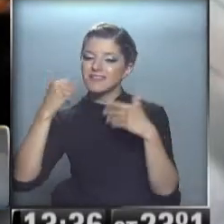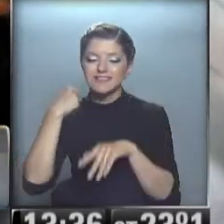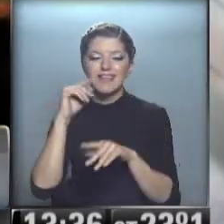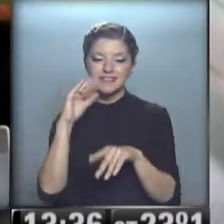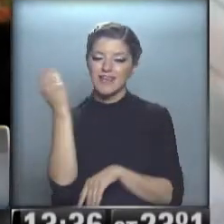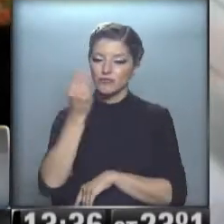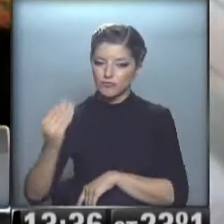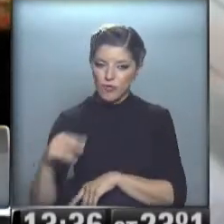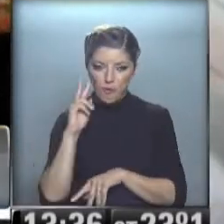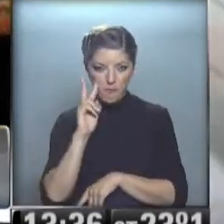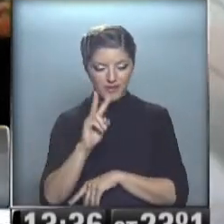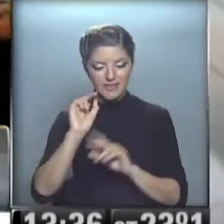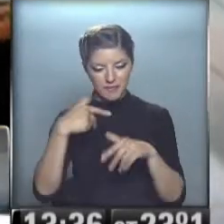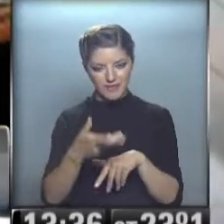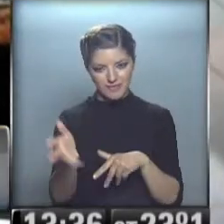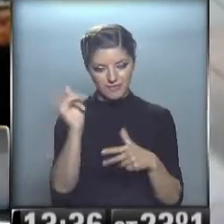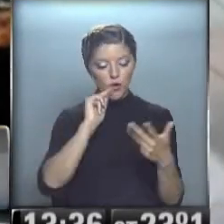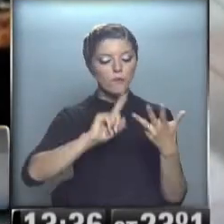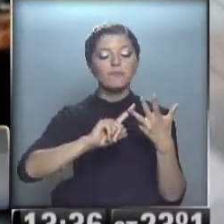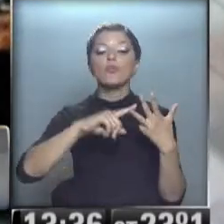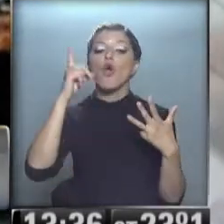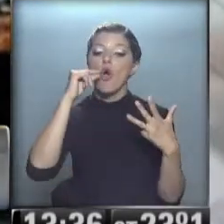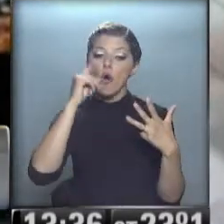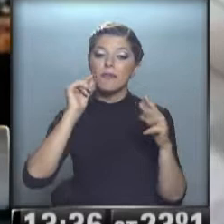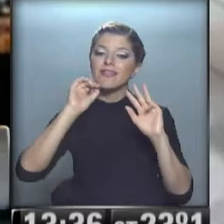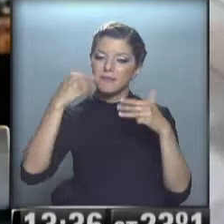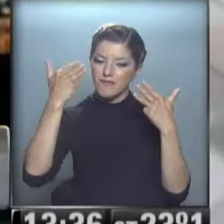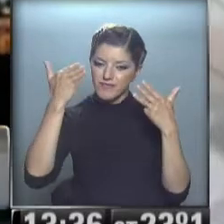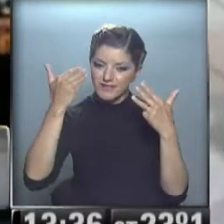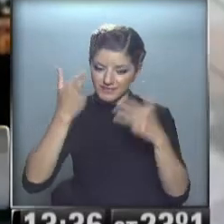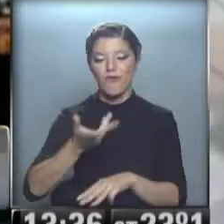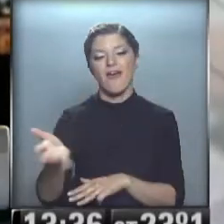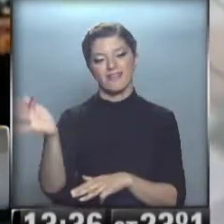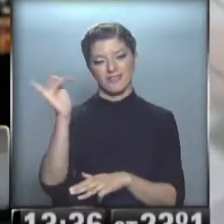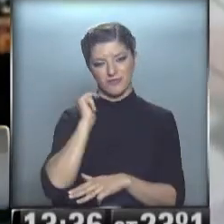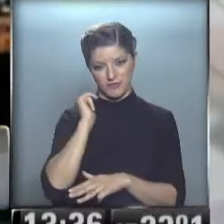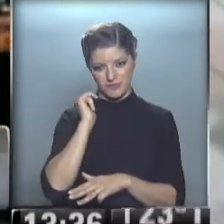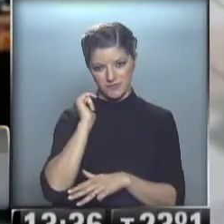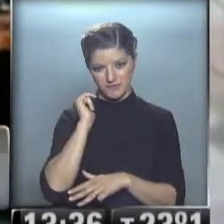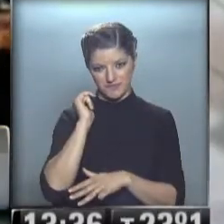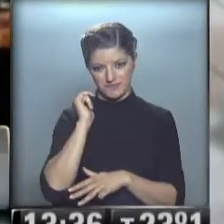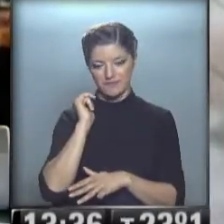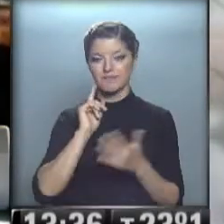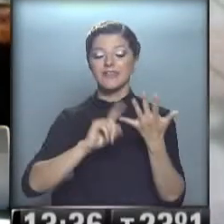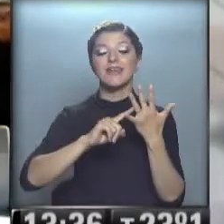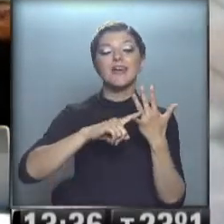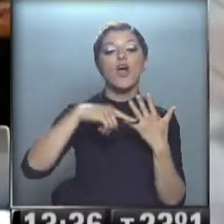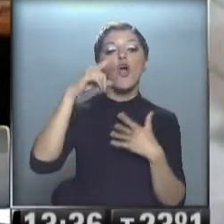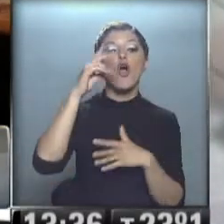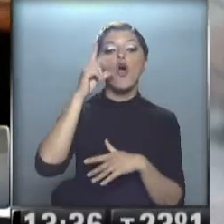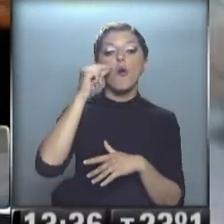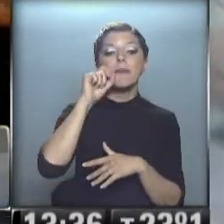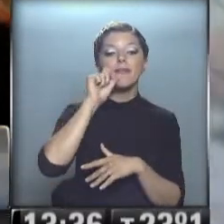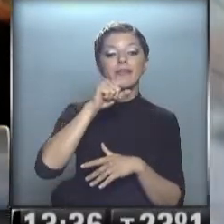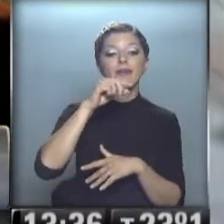acertó a la incógnita. Oscar de Ramos Mejía nos felicitó también y acertó, por supuesto, la incógnita de hoy. César de Villa Pueyrredón